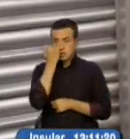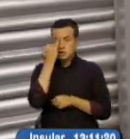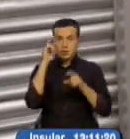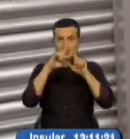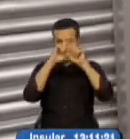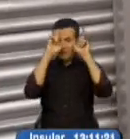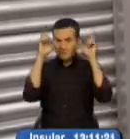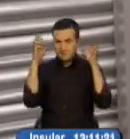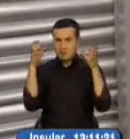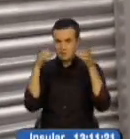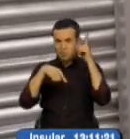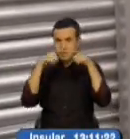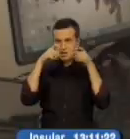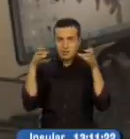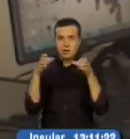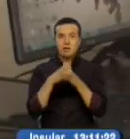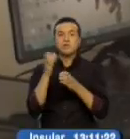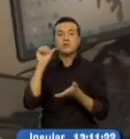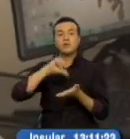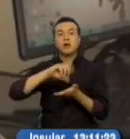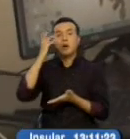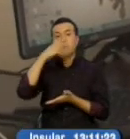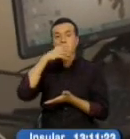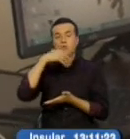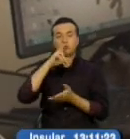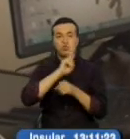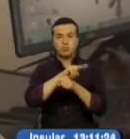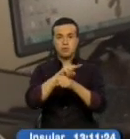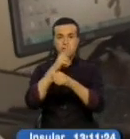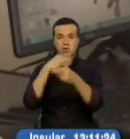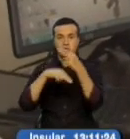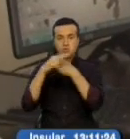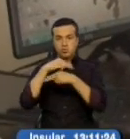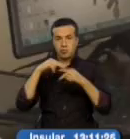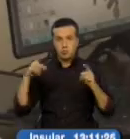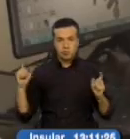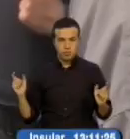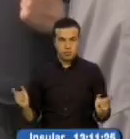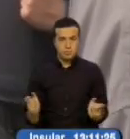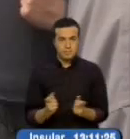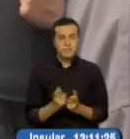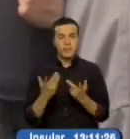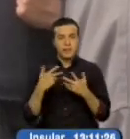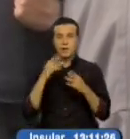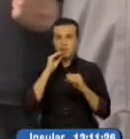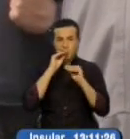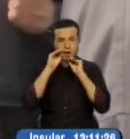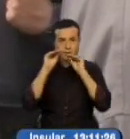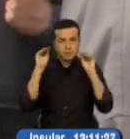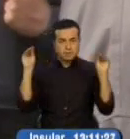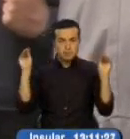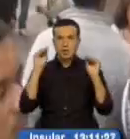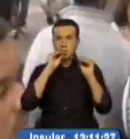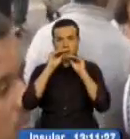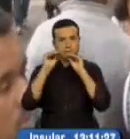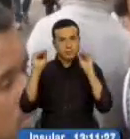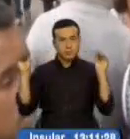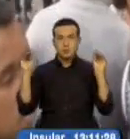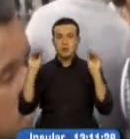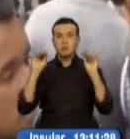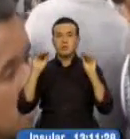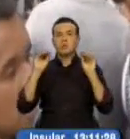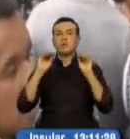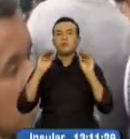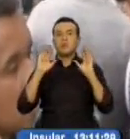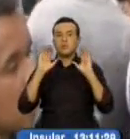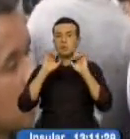Compañía Limitada en la ciudad de Ambato, la Superintendencia de Economía Popular y Solidaria ha comunicado oportunamente a la